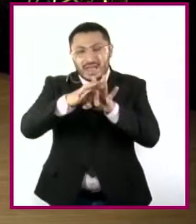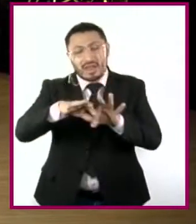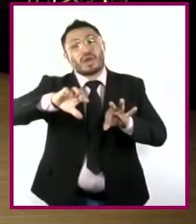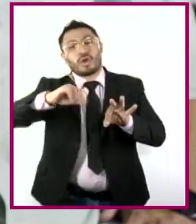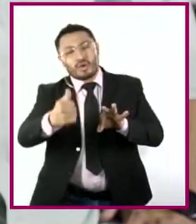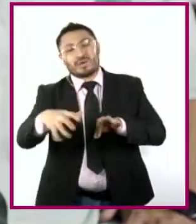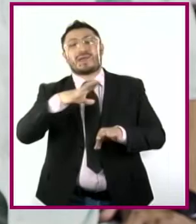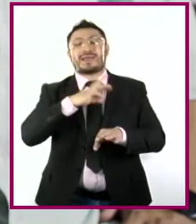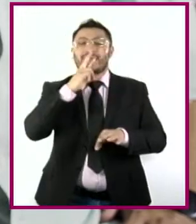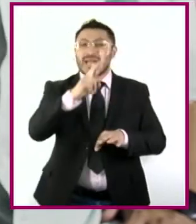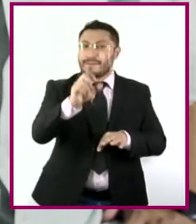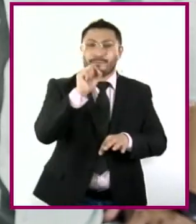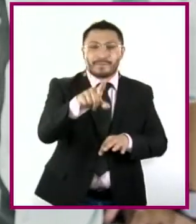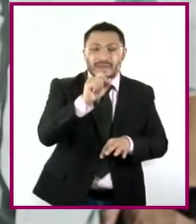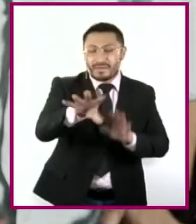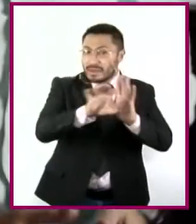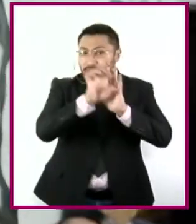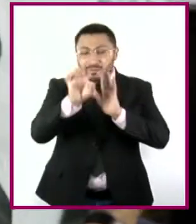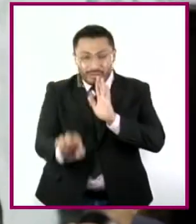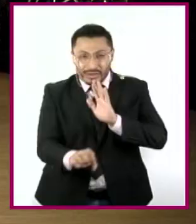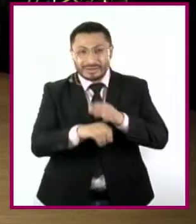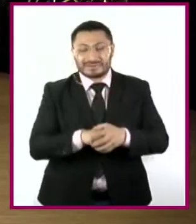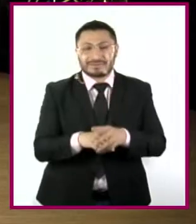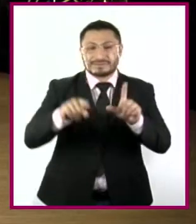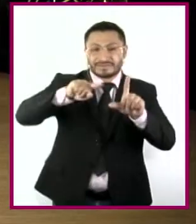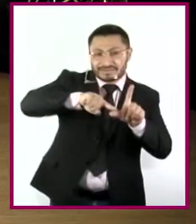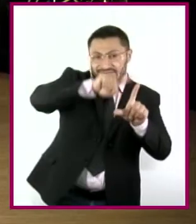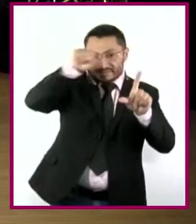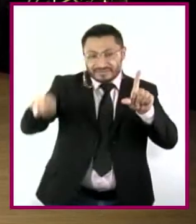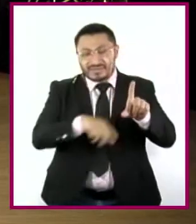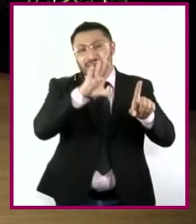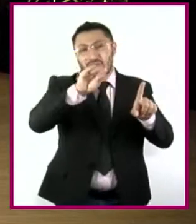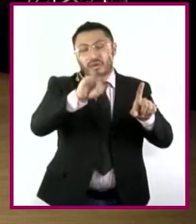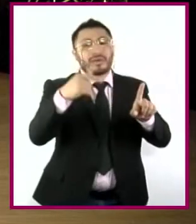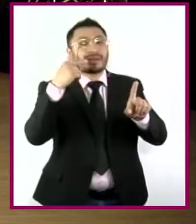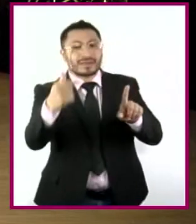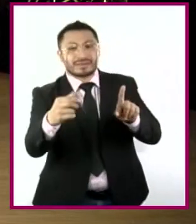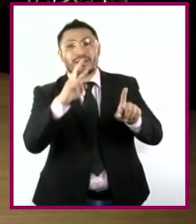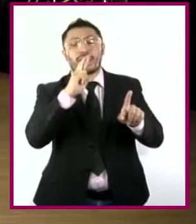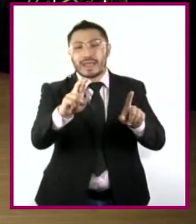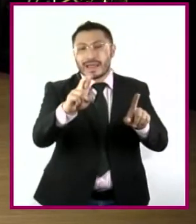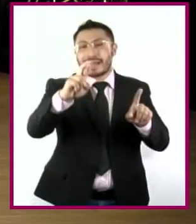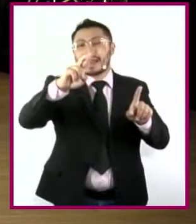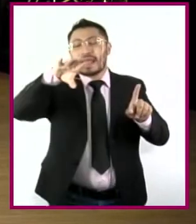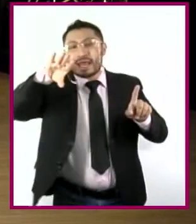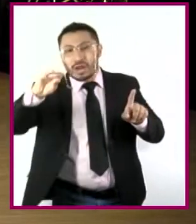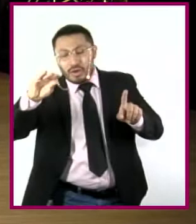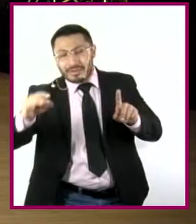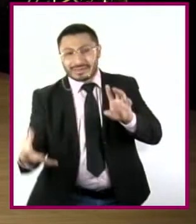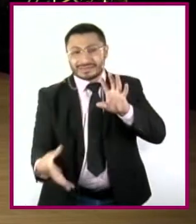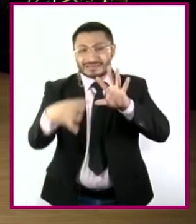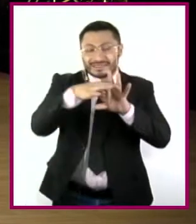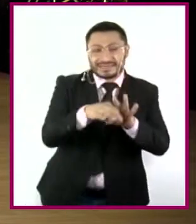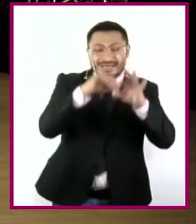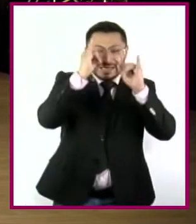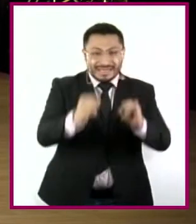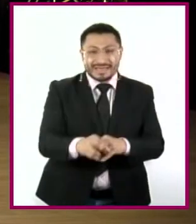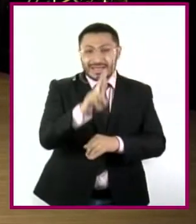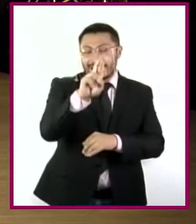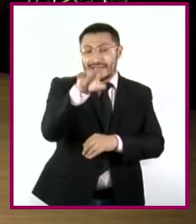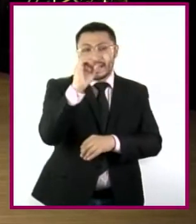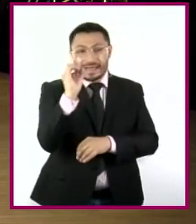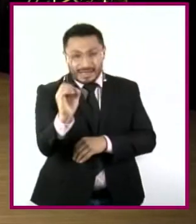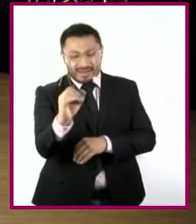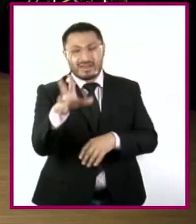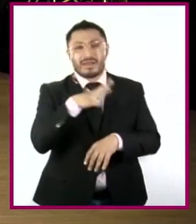nuevamente esa simetría. Por ejemplo, la rotación de 90 grados R90 compuesta con la rotación de identidad R0